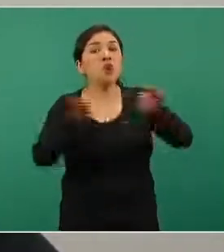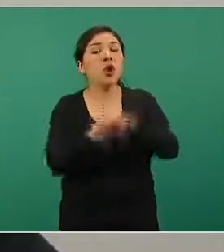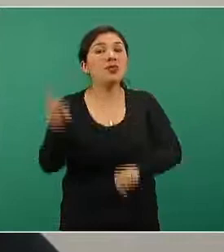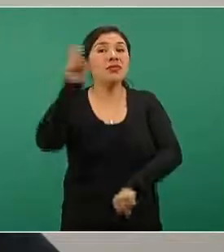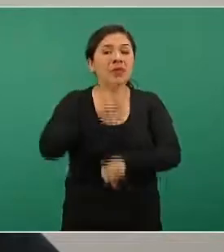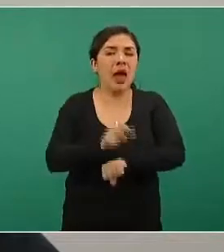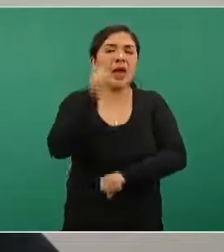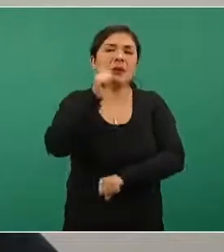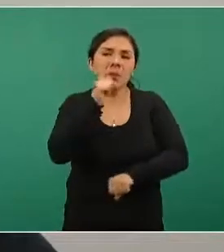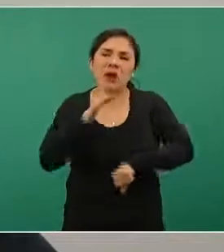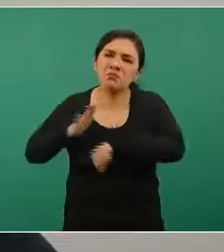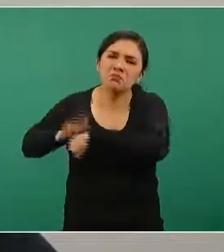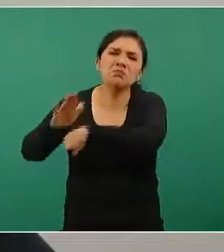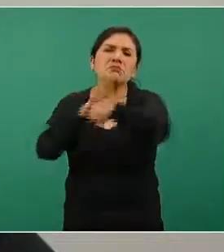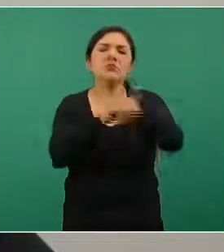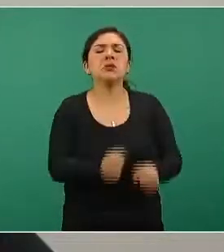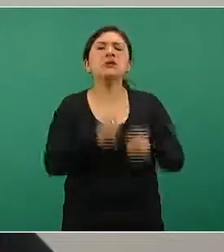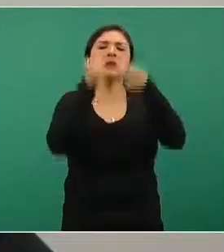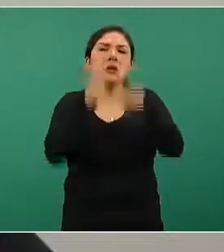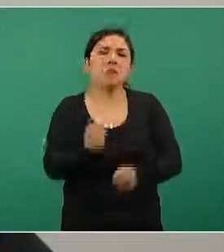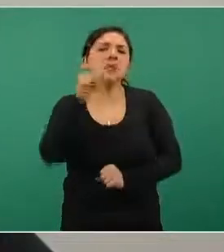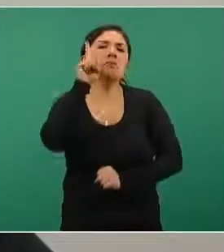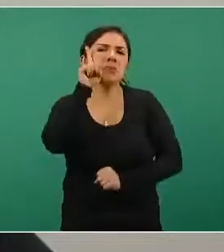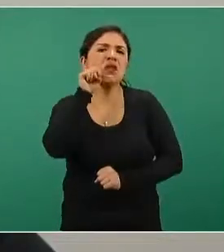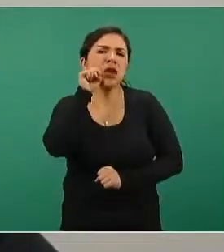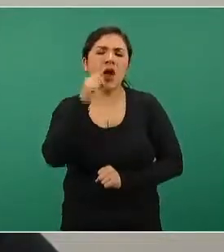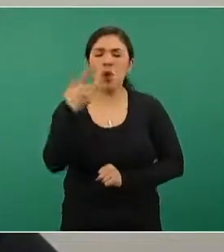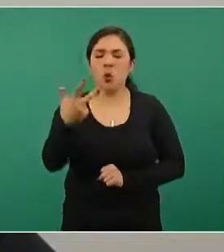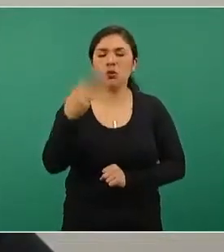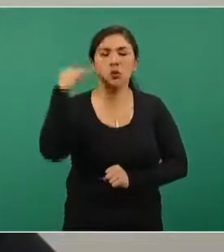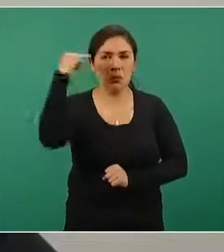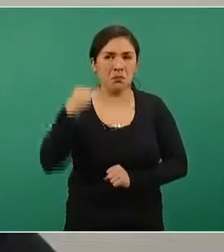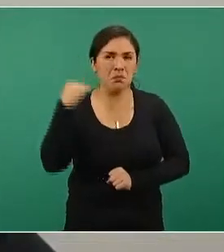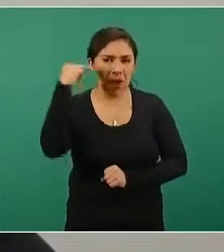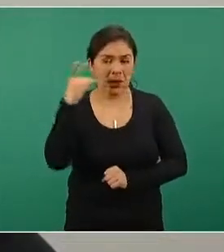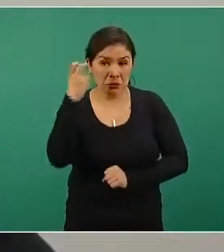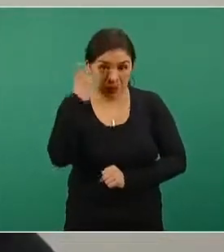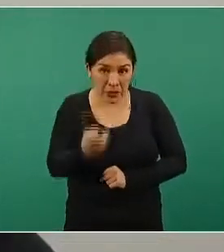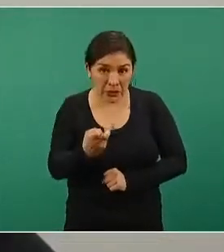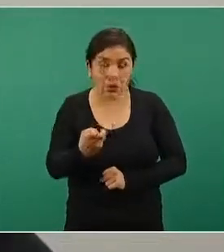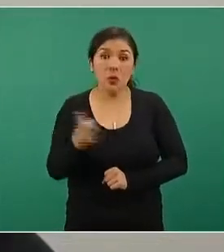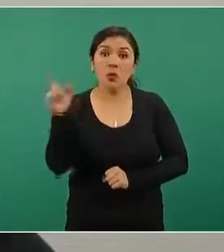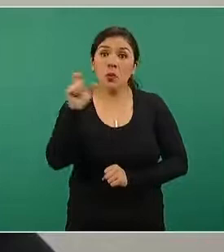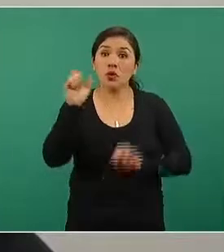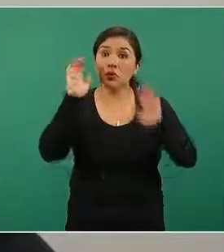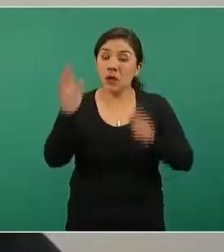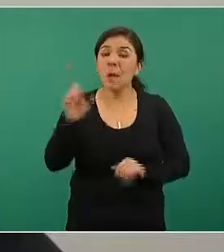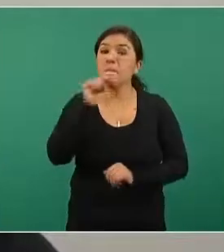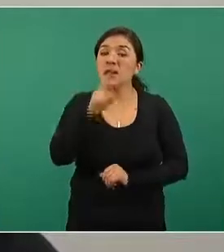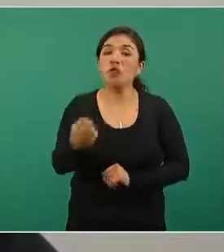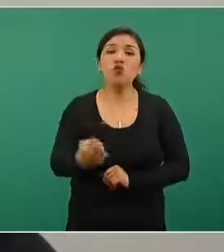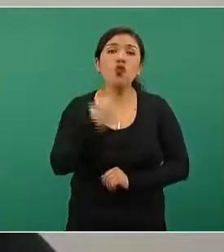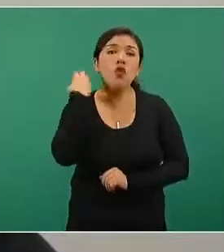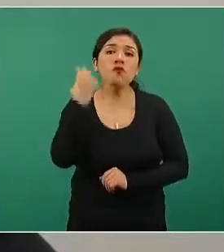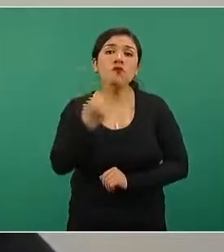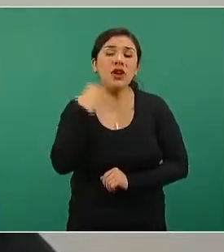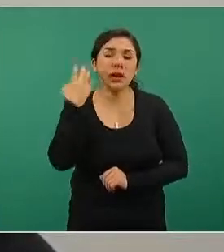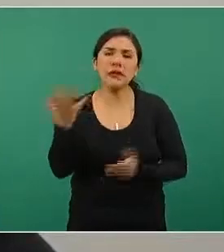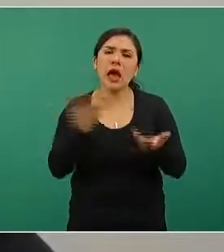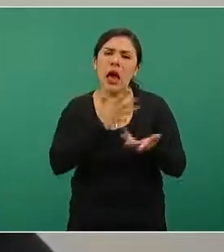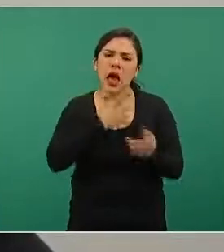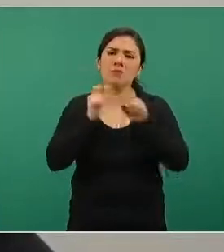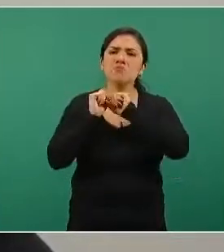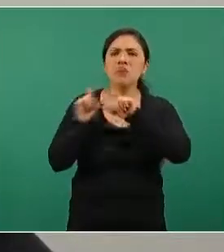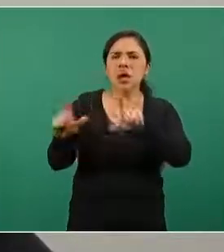un llamado como lo será de seguro el día de mañana 8 de marzo, pues en su momento y mañana mismo en la conferencia se estarán